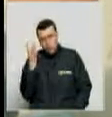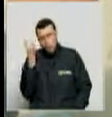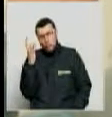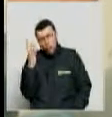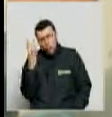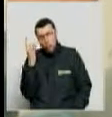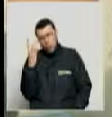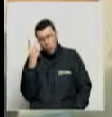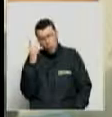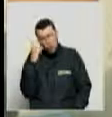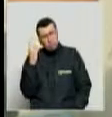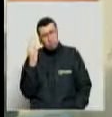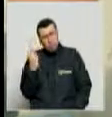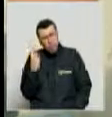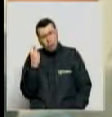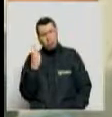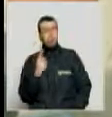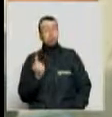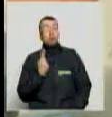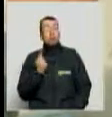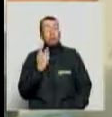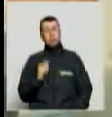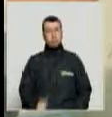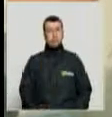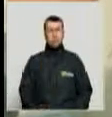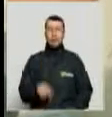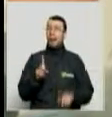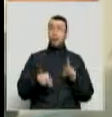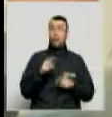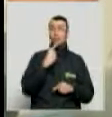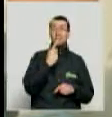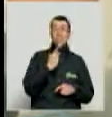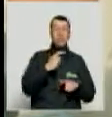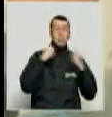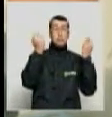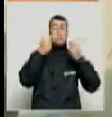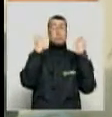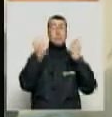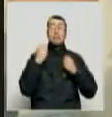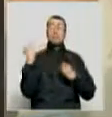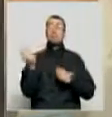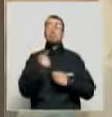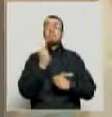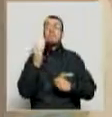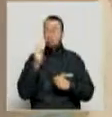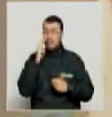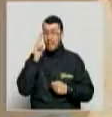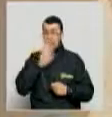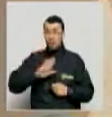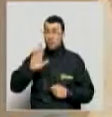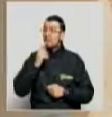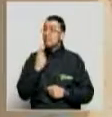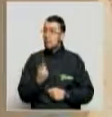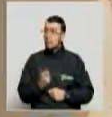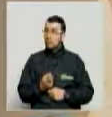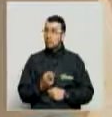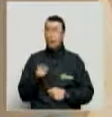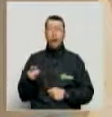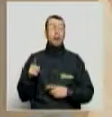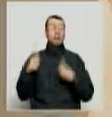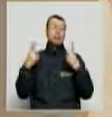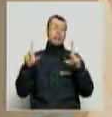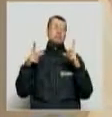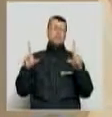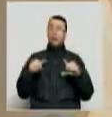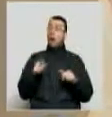están vendiendo un cuento que podríamos llamar publicidad engañosa a nivel nacional, donde nos dicen en la televisión,